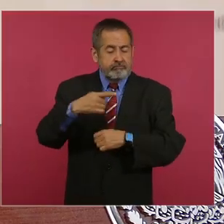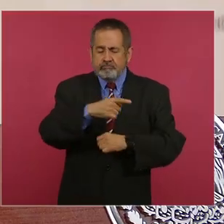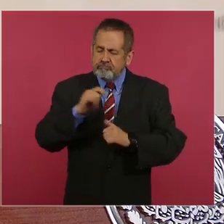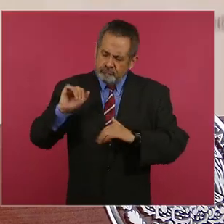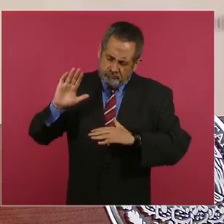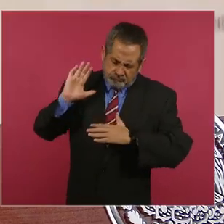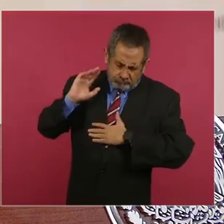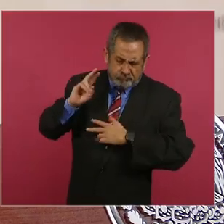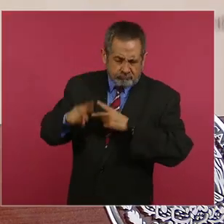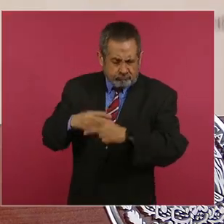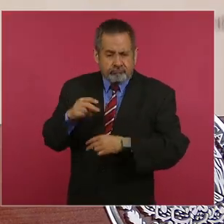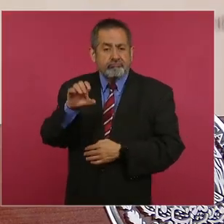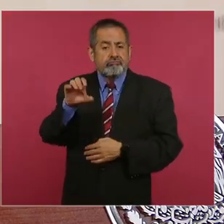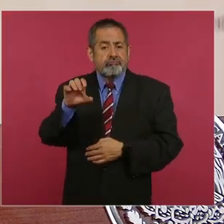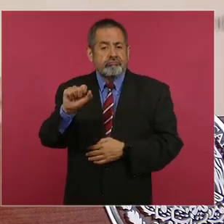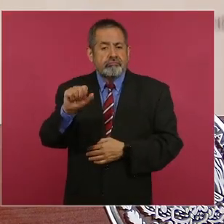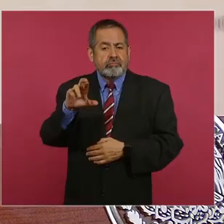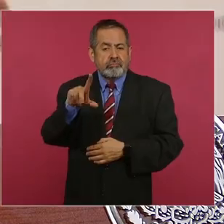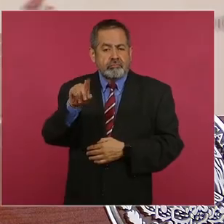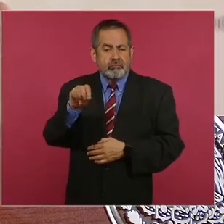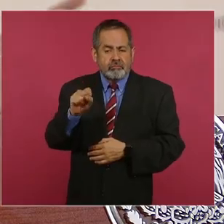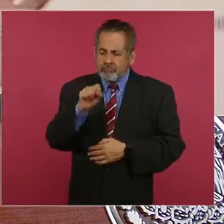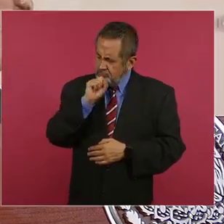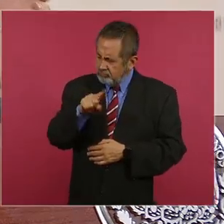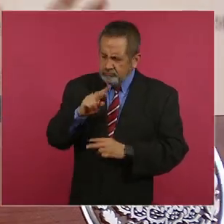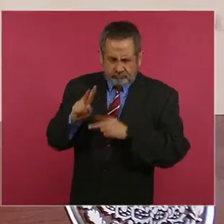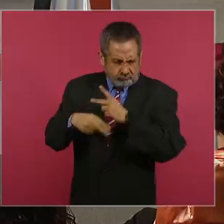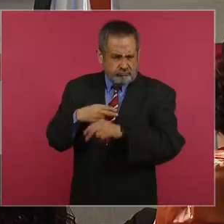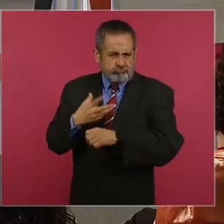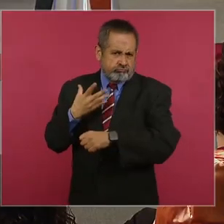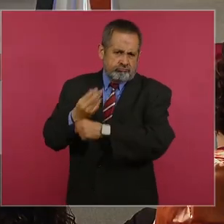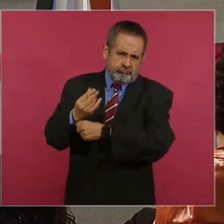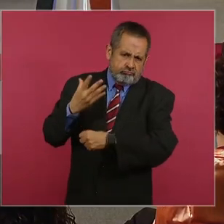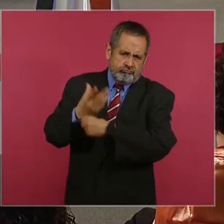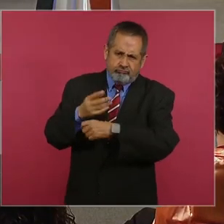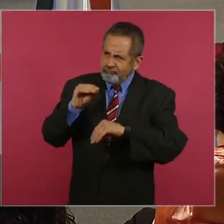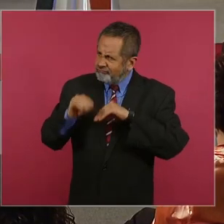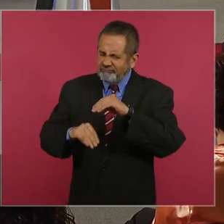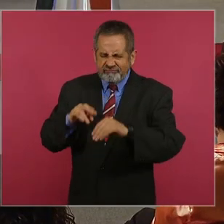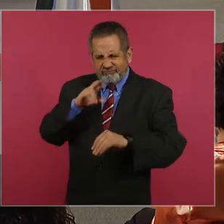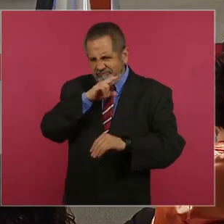Carlos a que van a